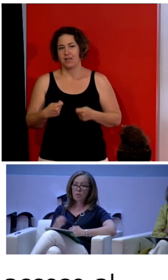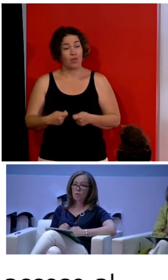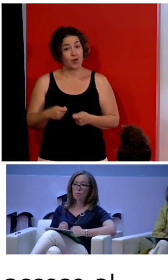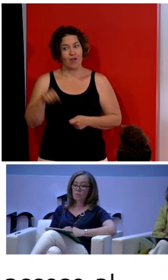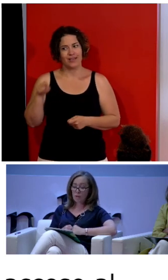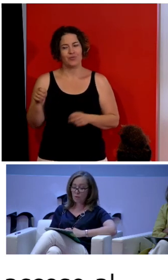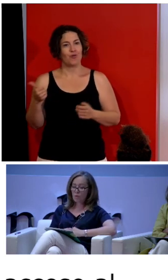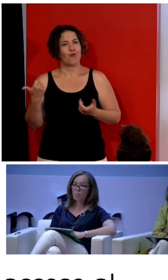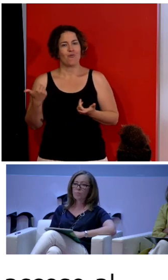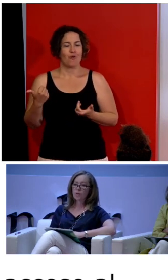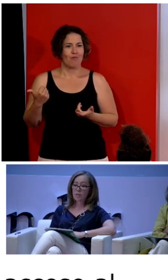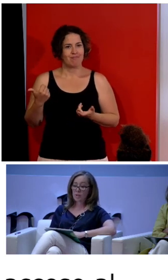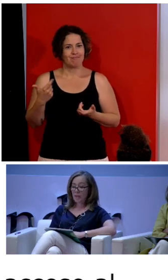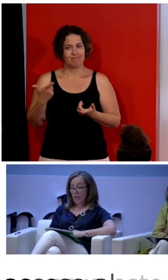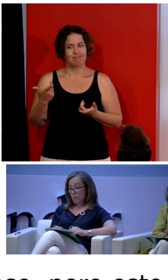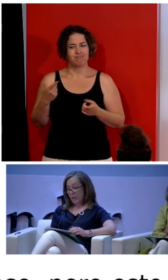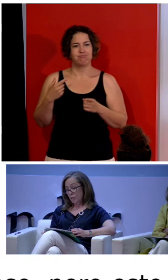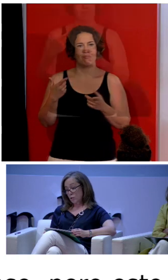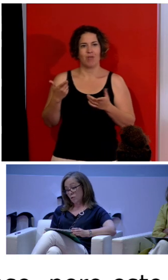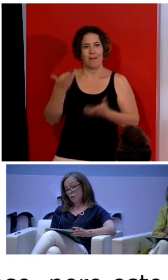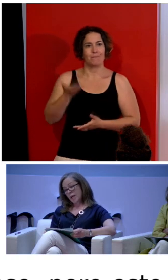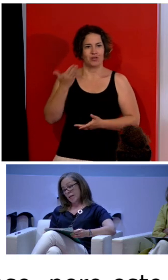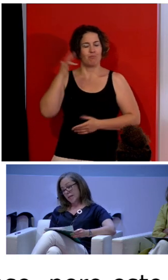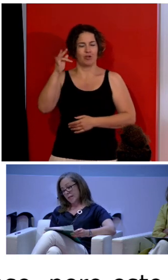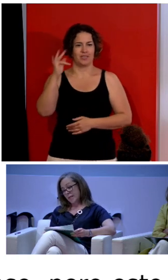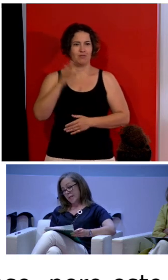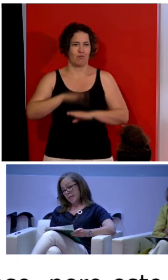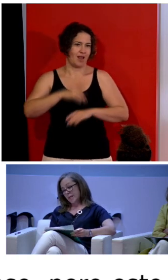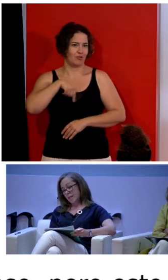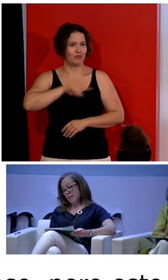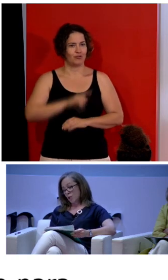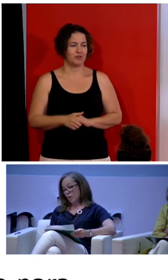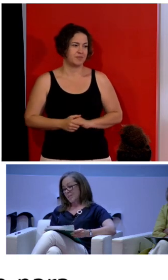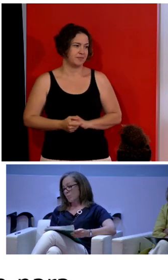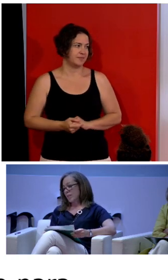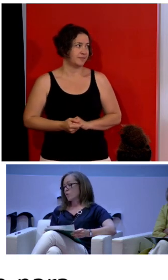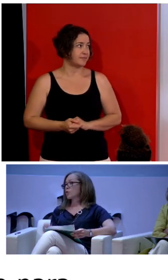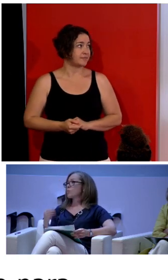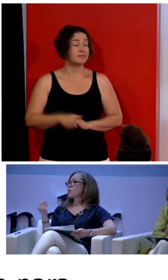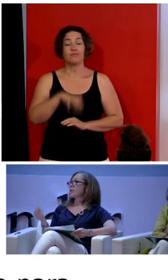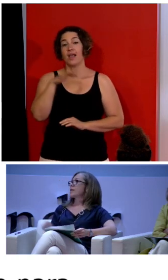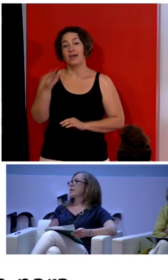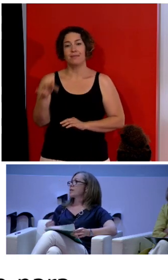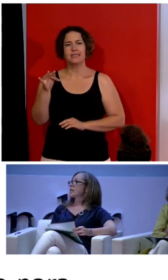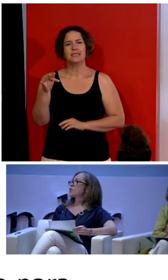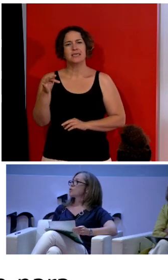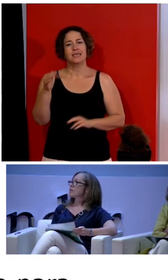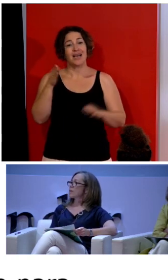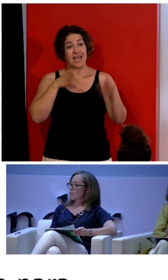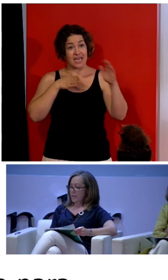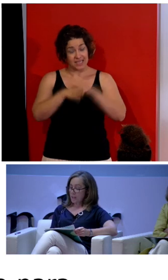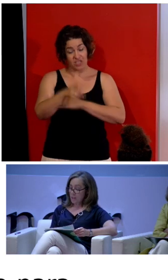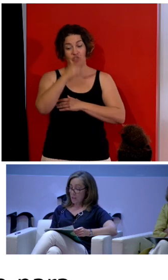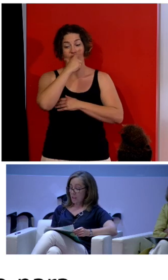Esto ha tenido un retorno muy importante para nosotros. Y yo además, aparte de lo que supone el acceso, la